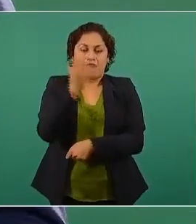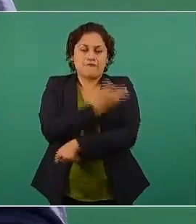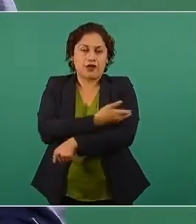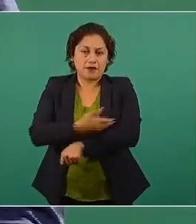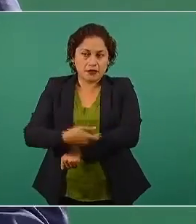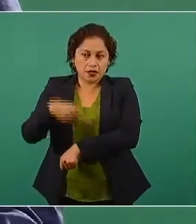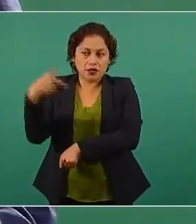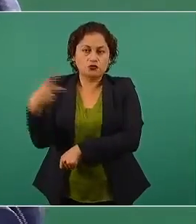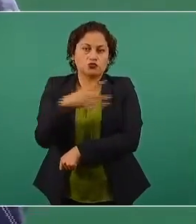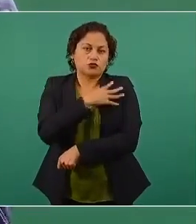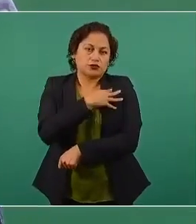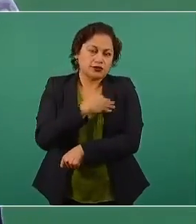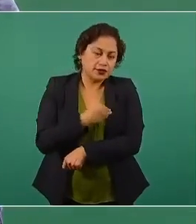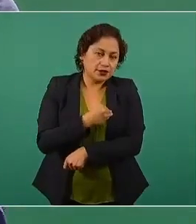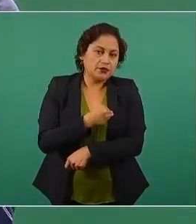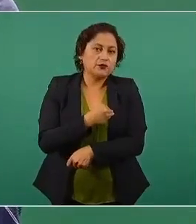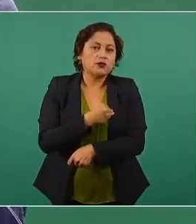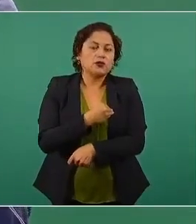sus hijos,